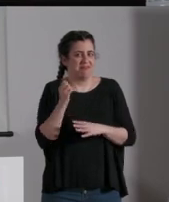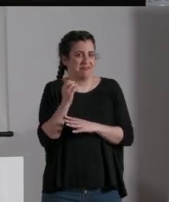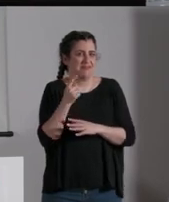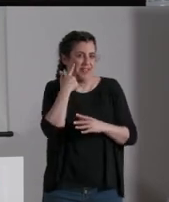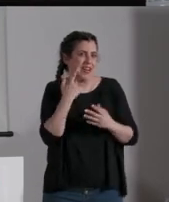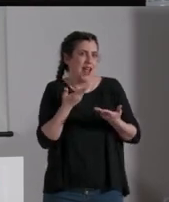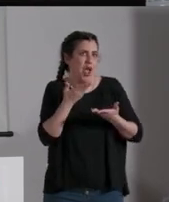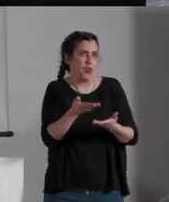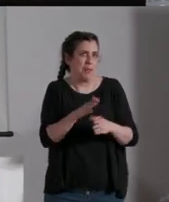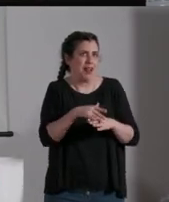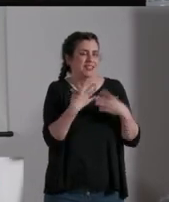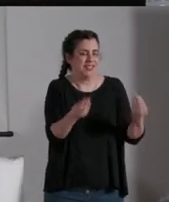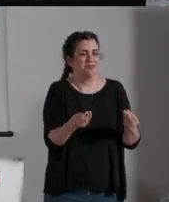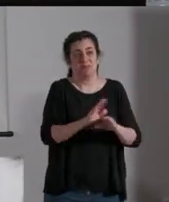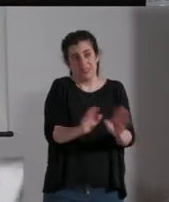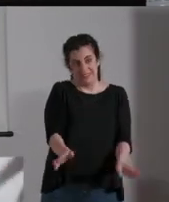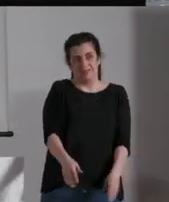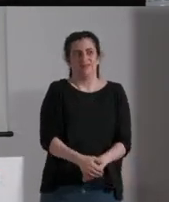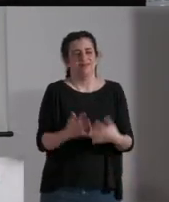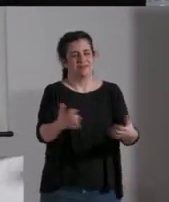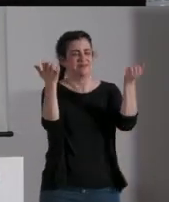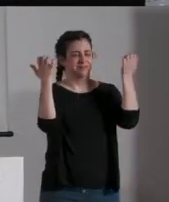es lo que os quería comentar.